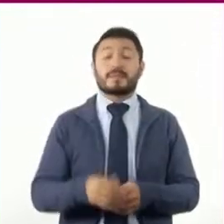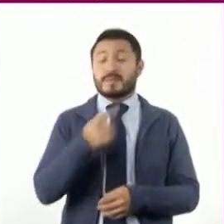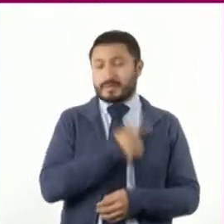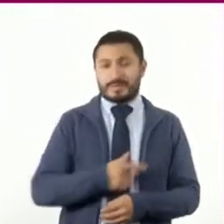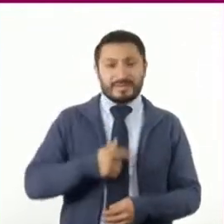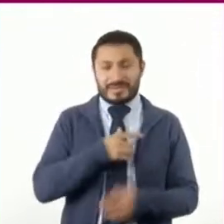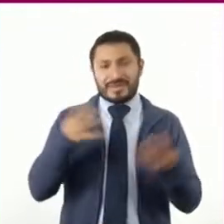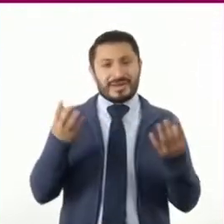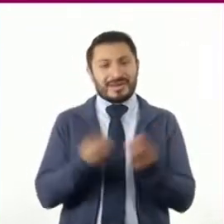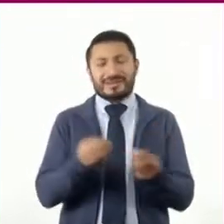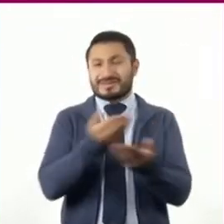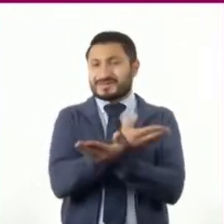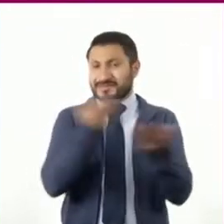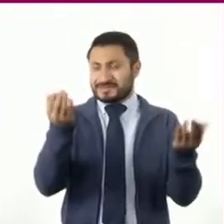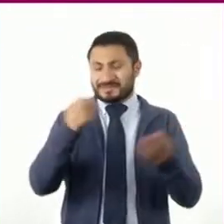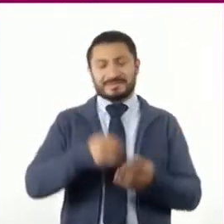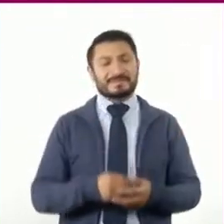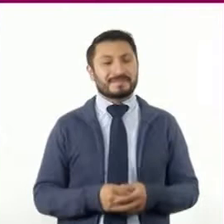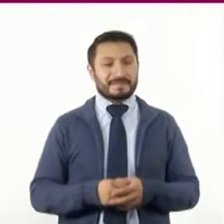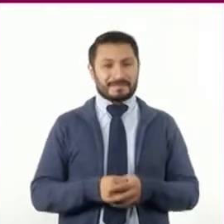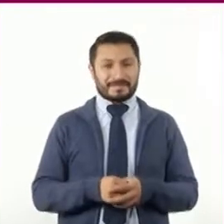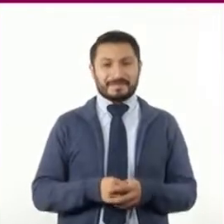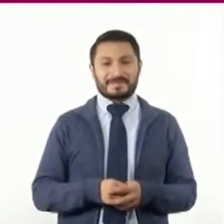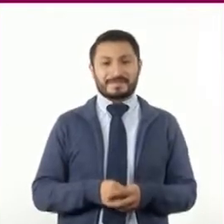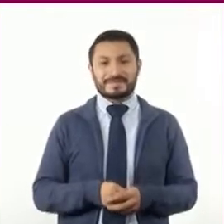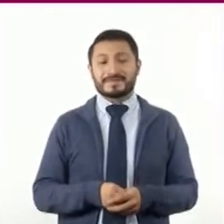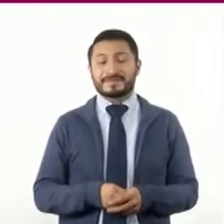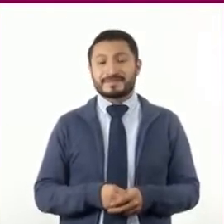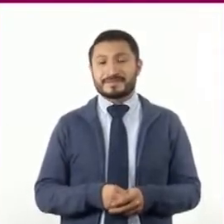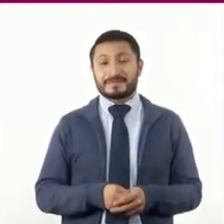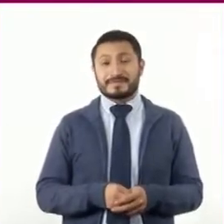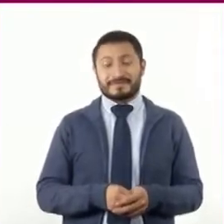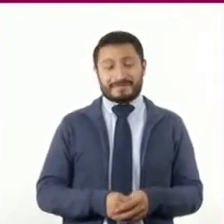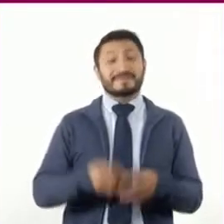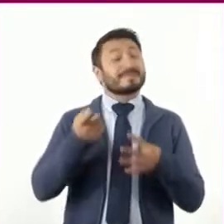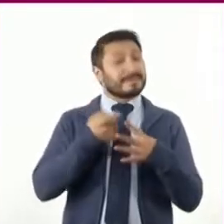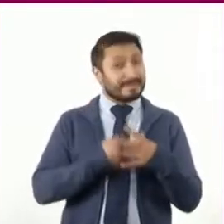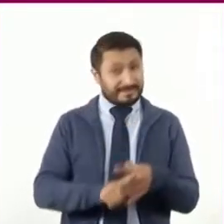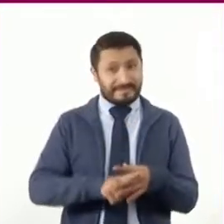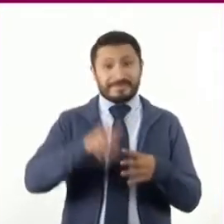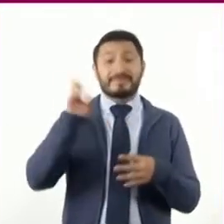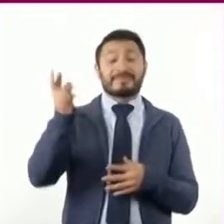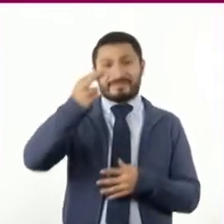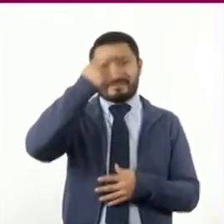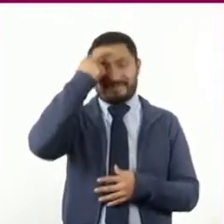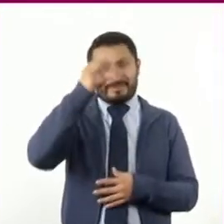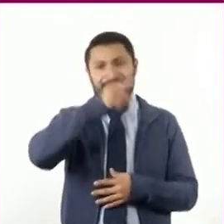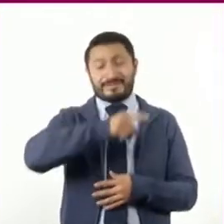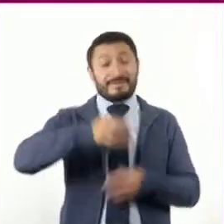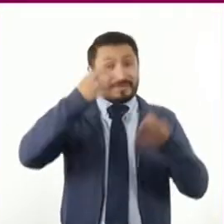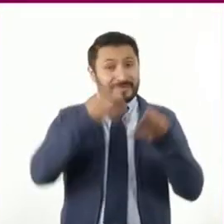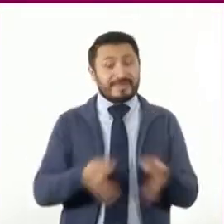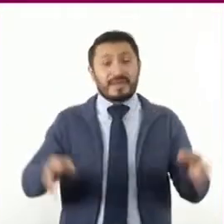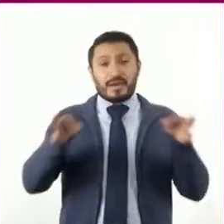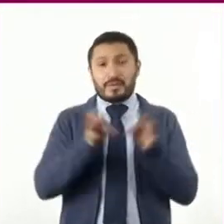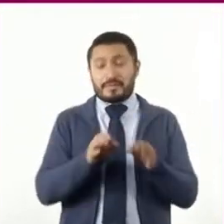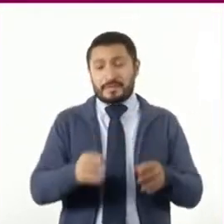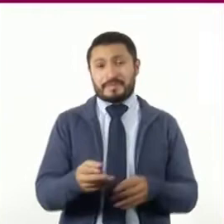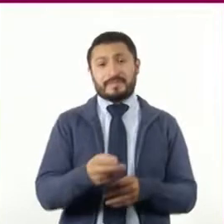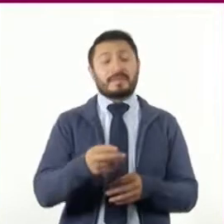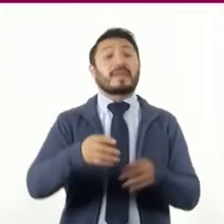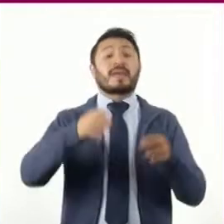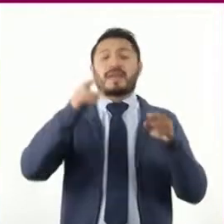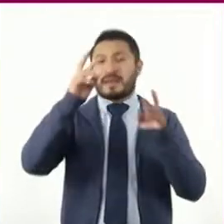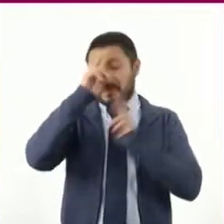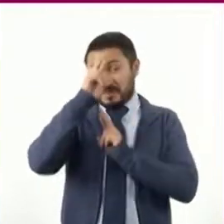poder acompañarles en esta sesión. Antes de iniciar, recuerden que es muy importante llevar a la práctica las